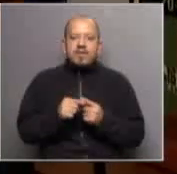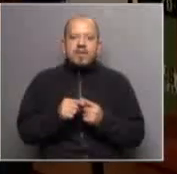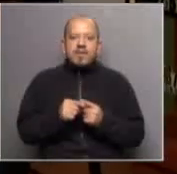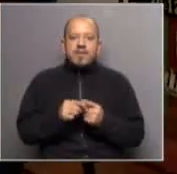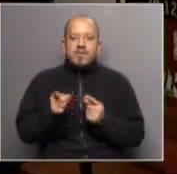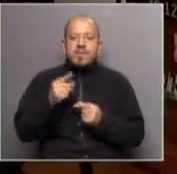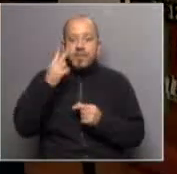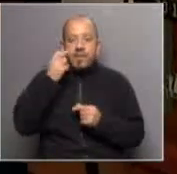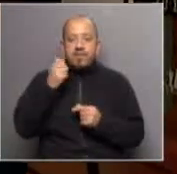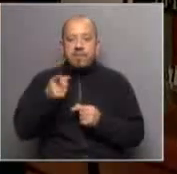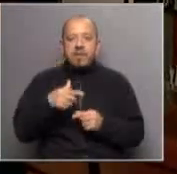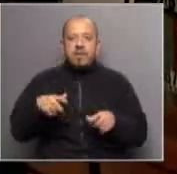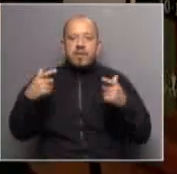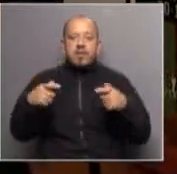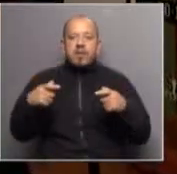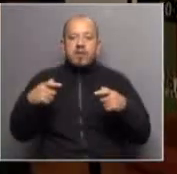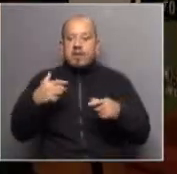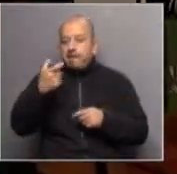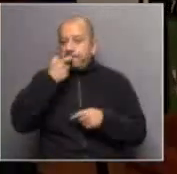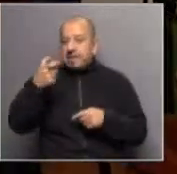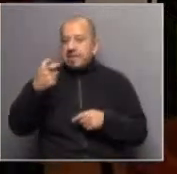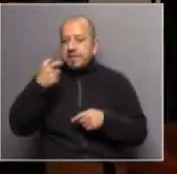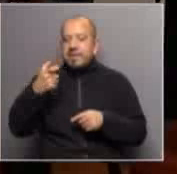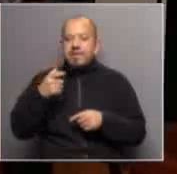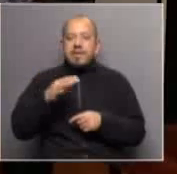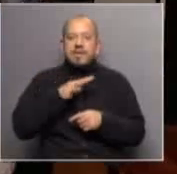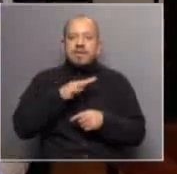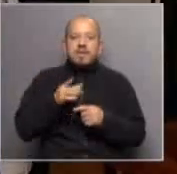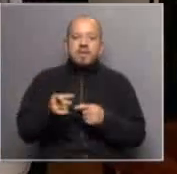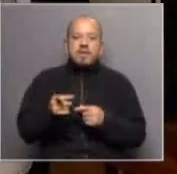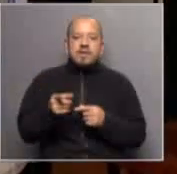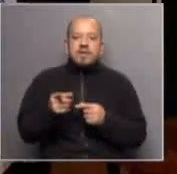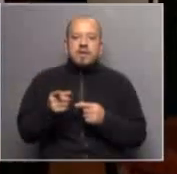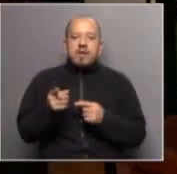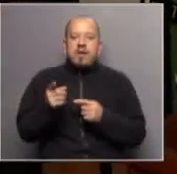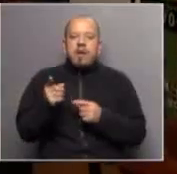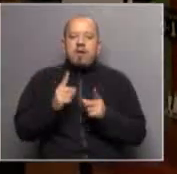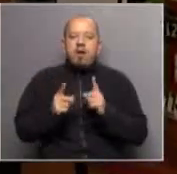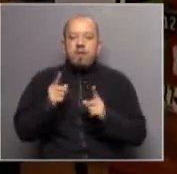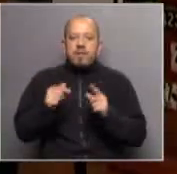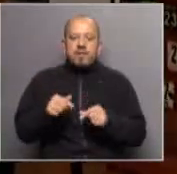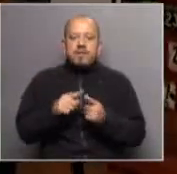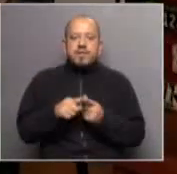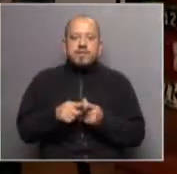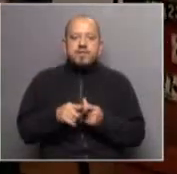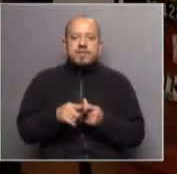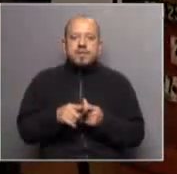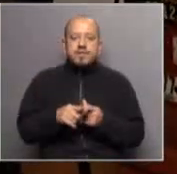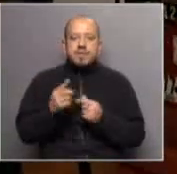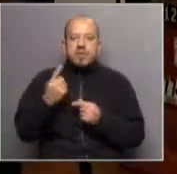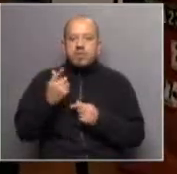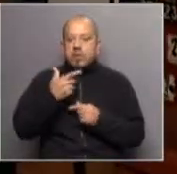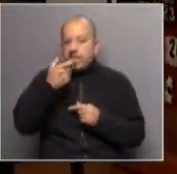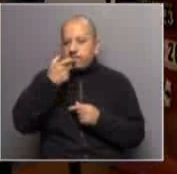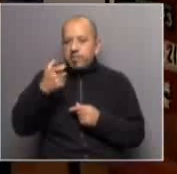bastante conocido por las pizzas en la noche. Hay algunas que son que ha probado y que mucha gente le gusta. Hay una